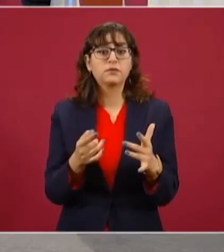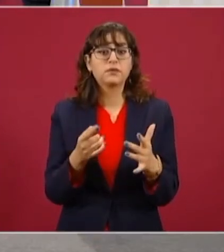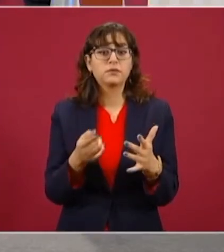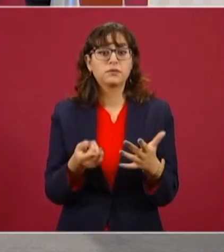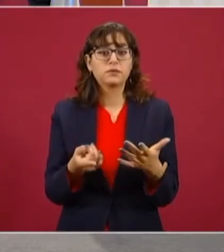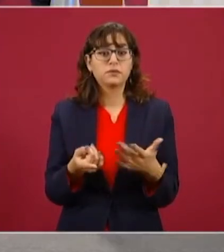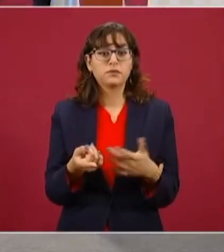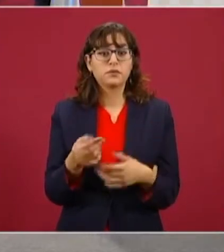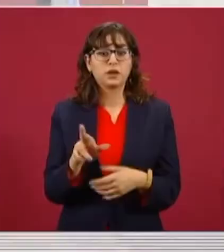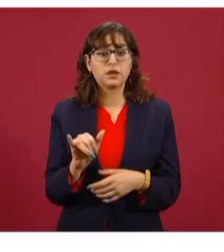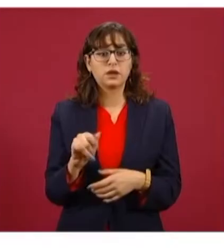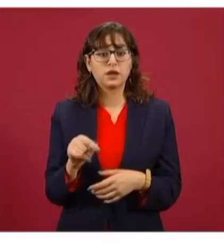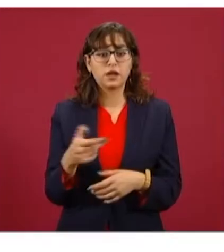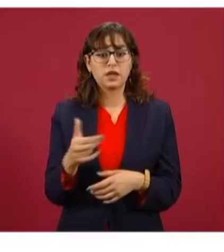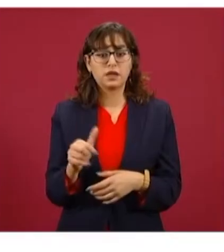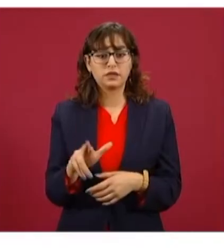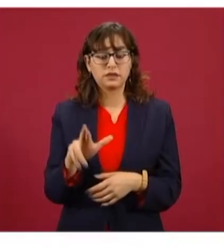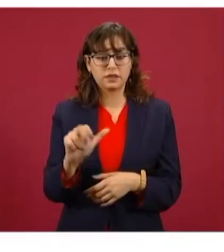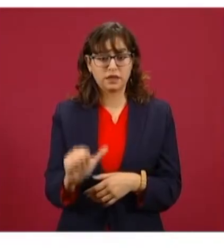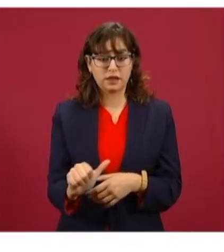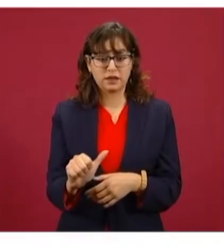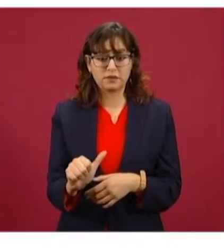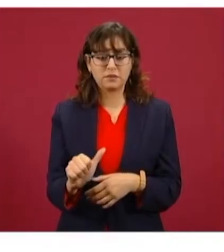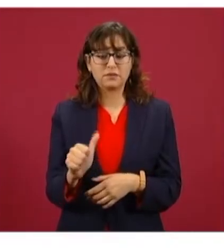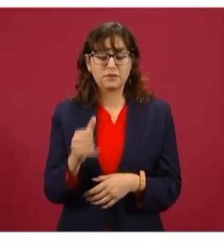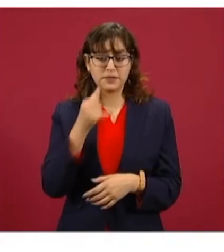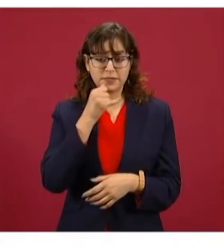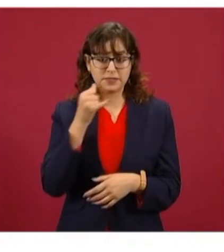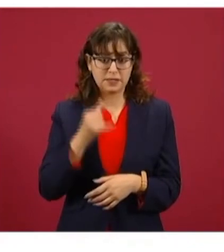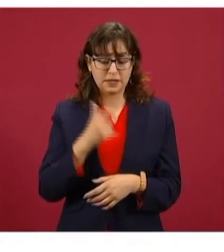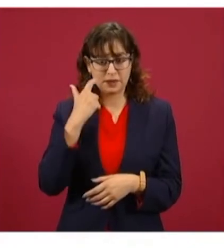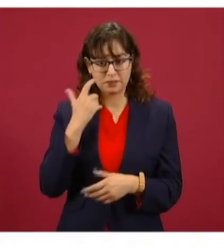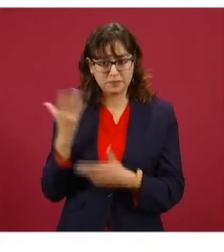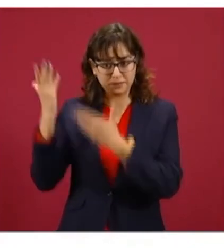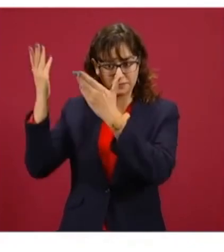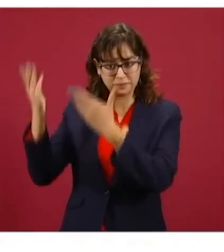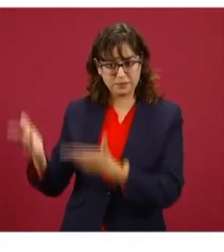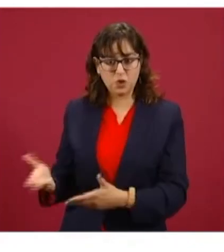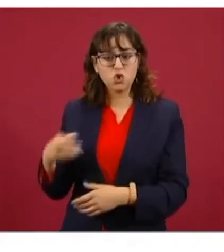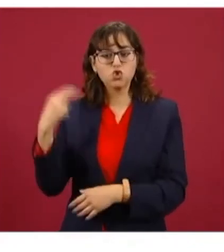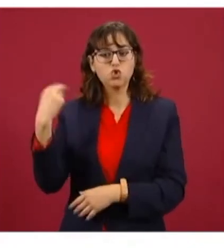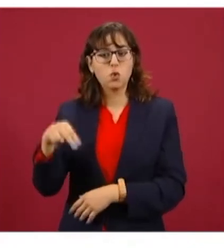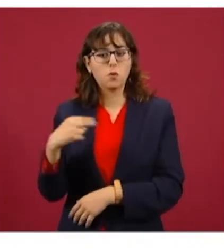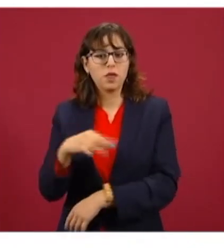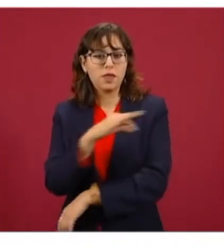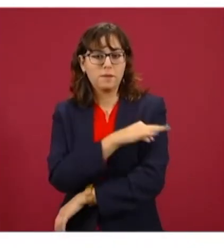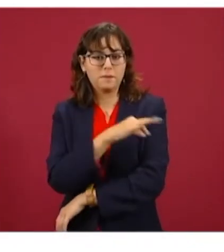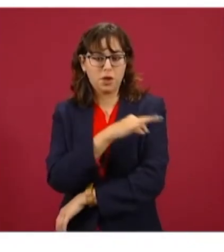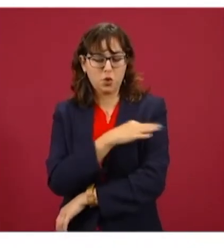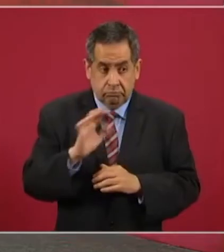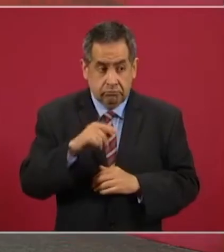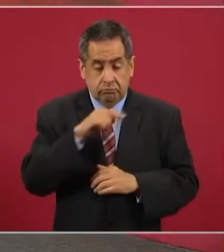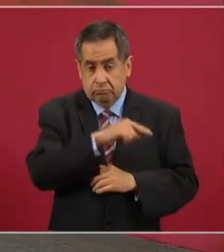y Reitera, que es italiana, que ya fuimos invitados